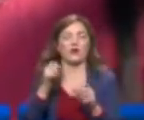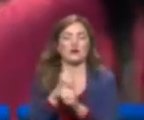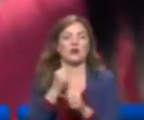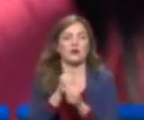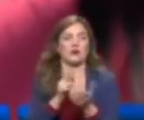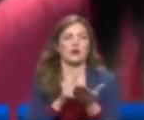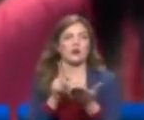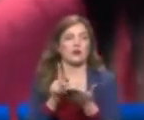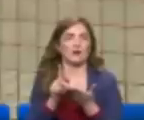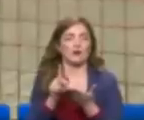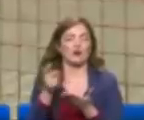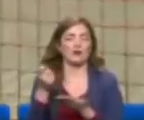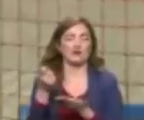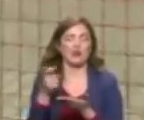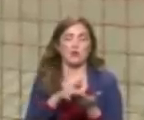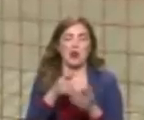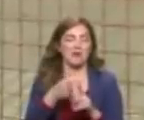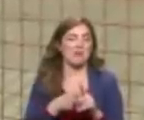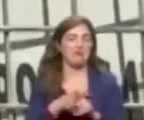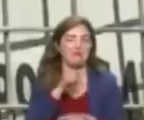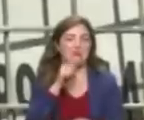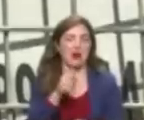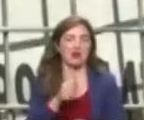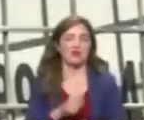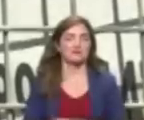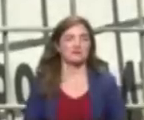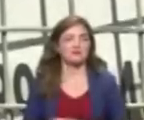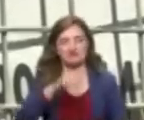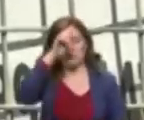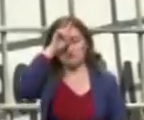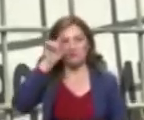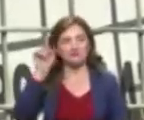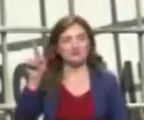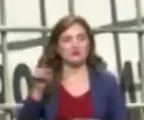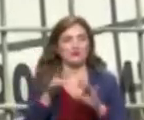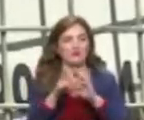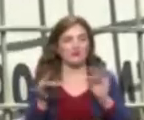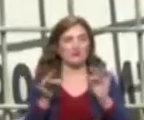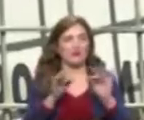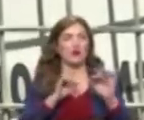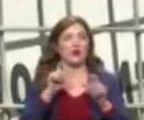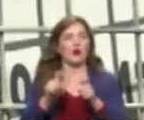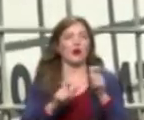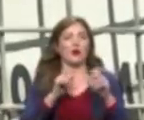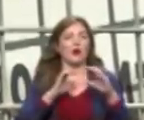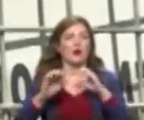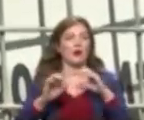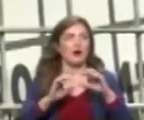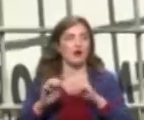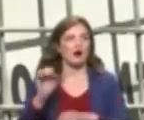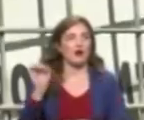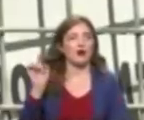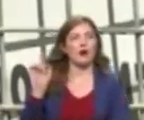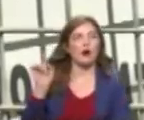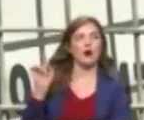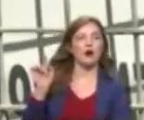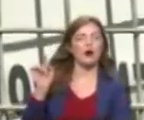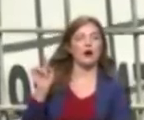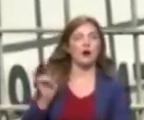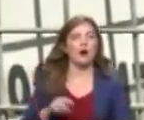por el alquiler. Por ejemplo, han dejado este anuncio donde le piden a sus clientes se comuniquen a través de este número telefónico al cual